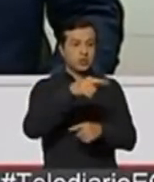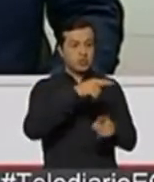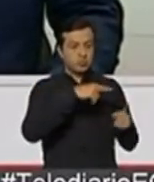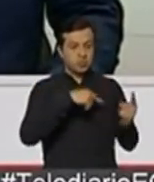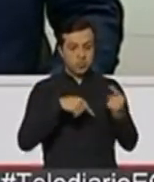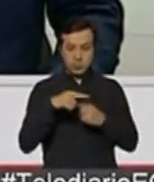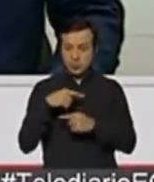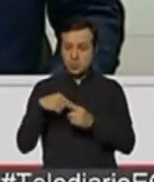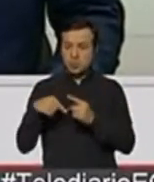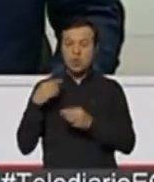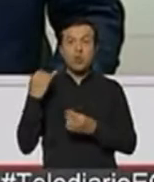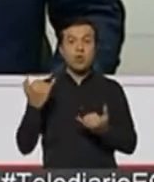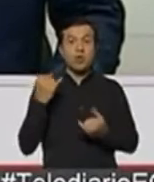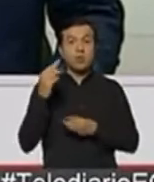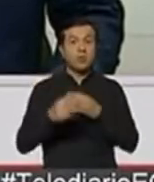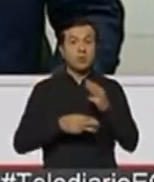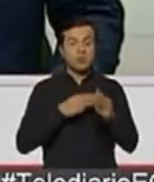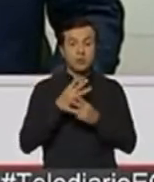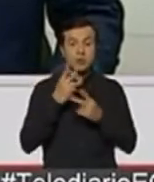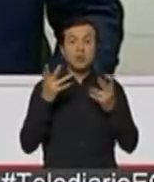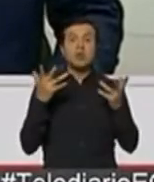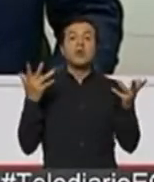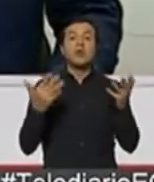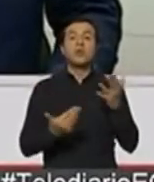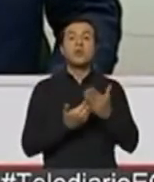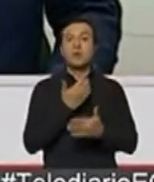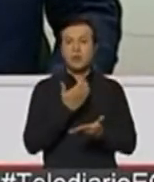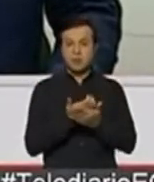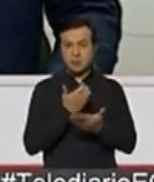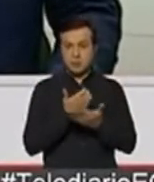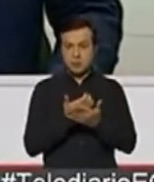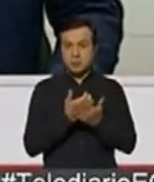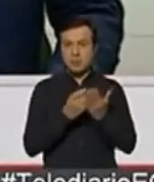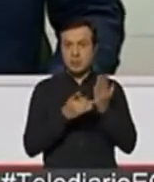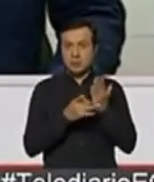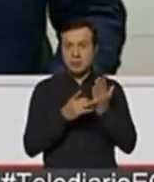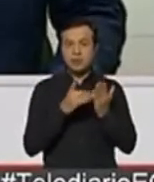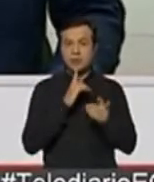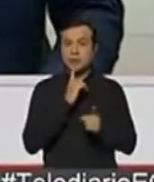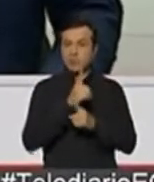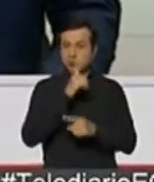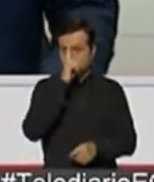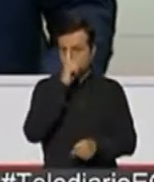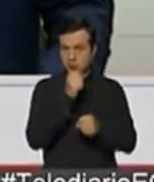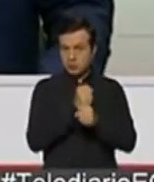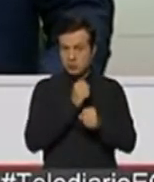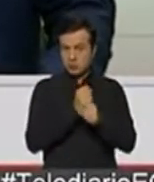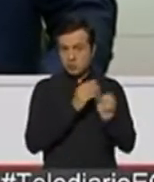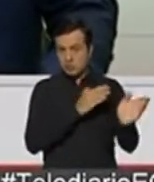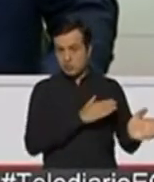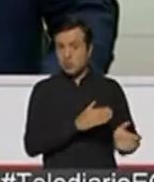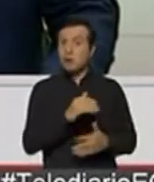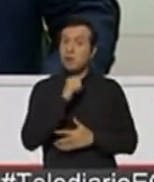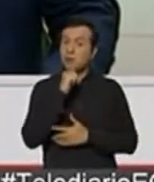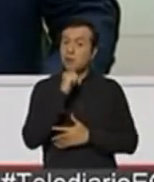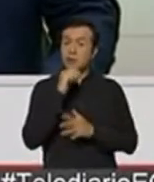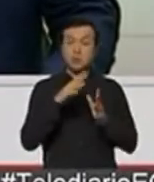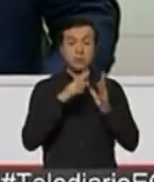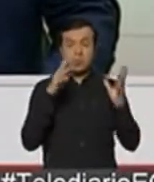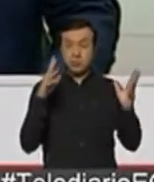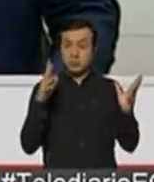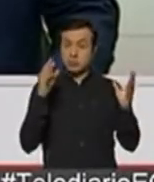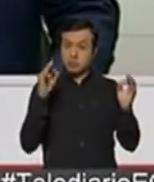momento se está construyendo bajo el concepto de la nueva economía del plástico. Ya se viene trabajando en el país sin duda, pero todavía falta